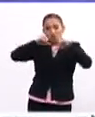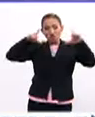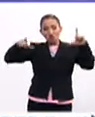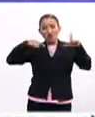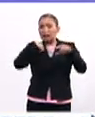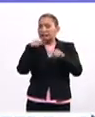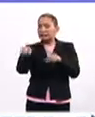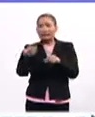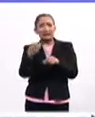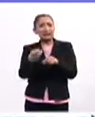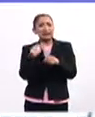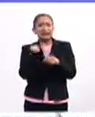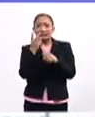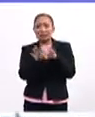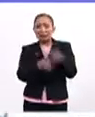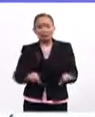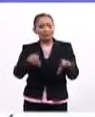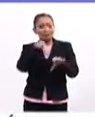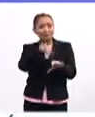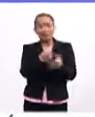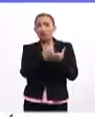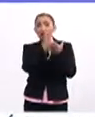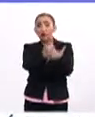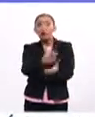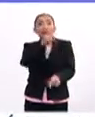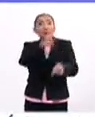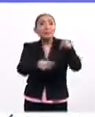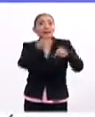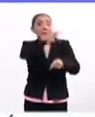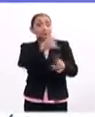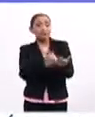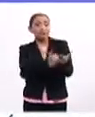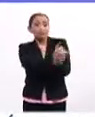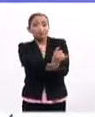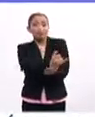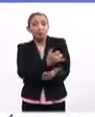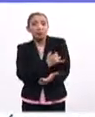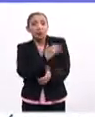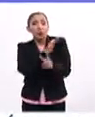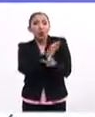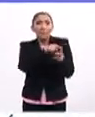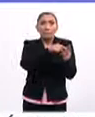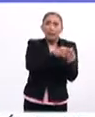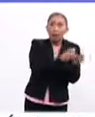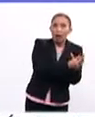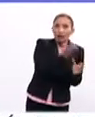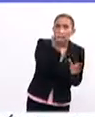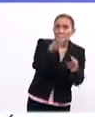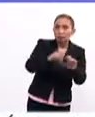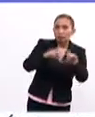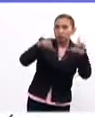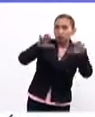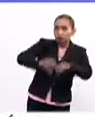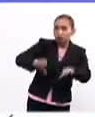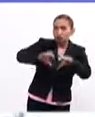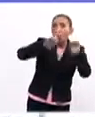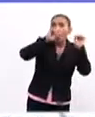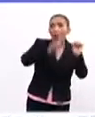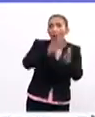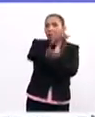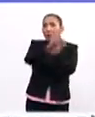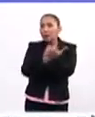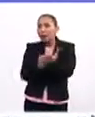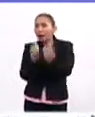diferentes funciones didácticas. El maestro tomará su determinación de en qué momento lo puede